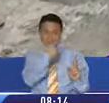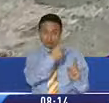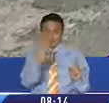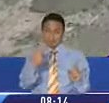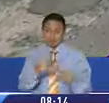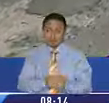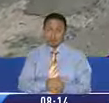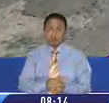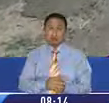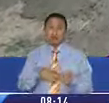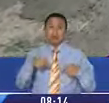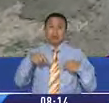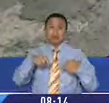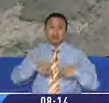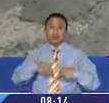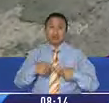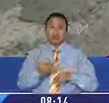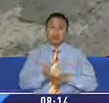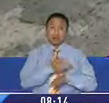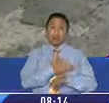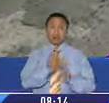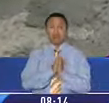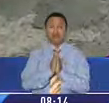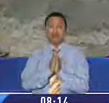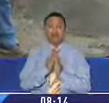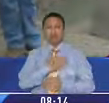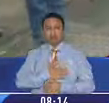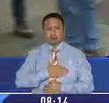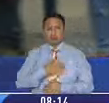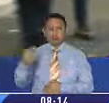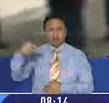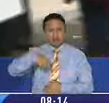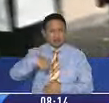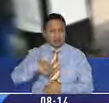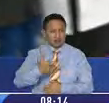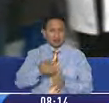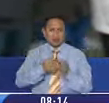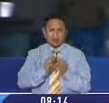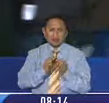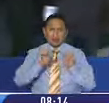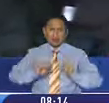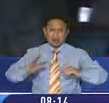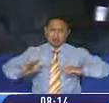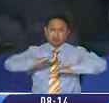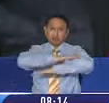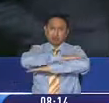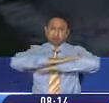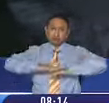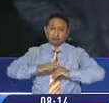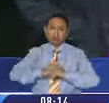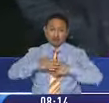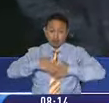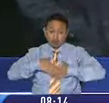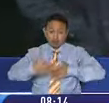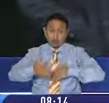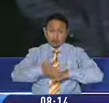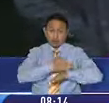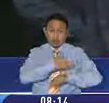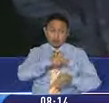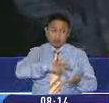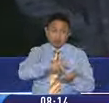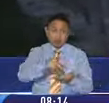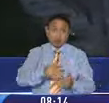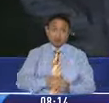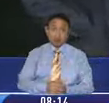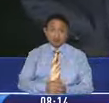Hemos solicitado que por favor nos vengan a poner, a reponer el asfalto de un trabajo que yo he pagado de unos